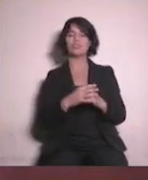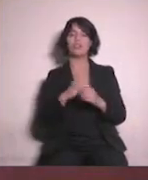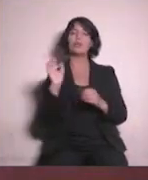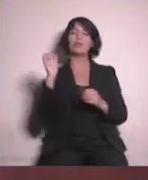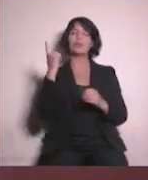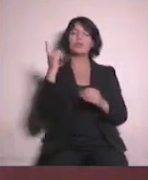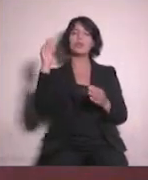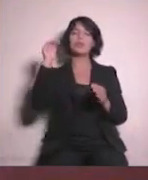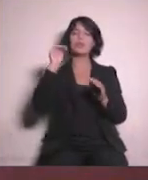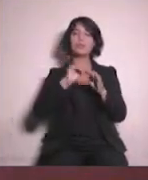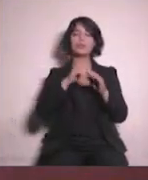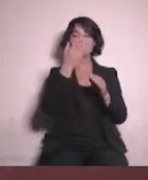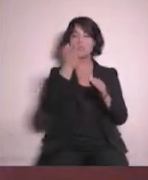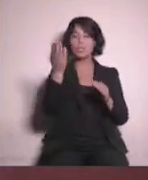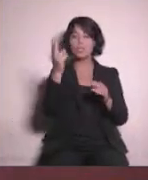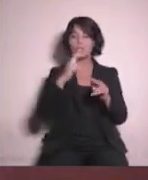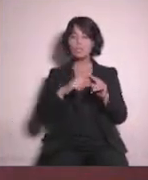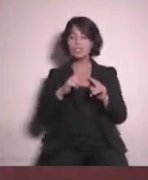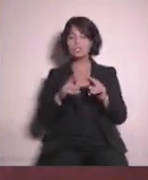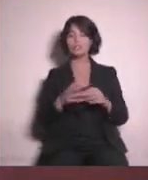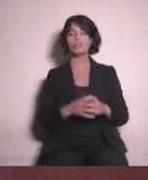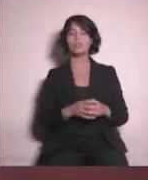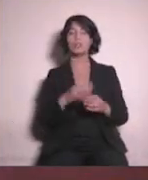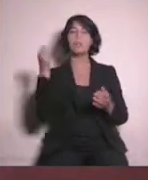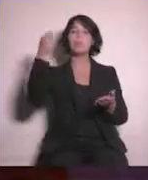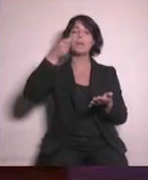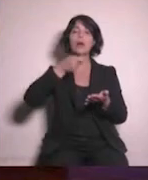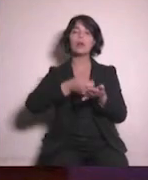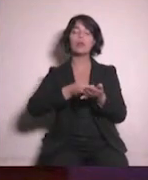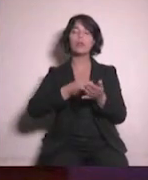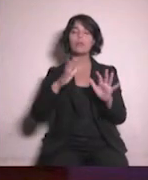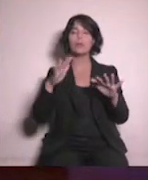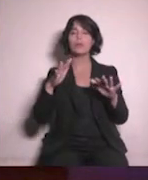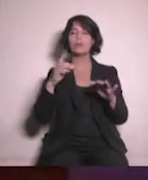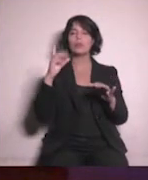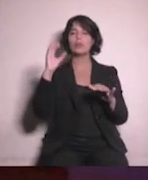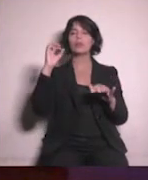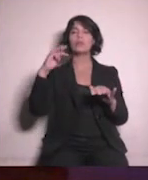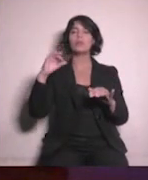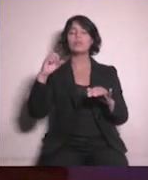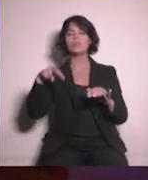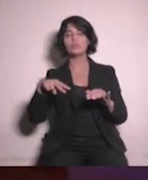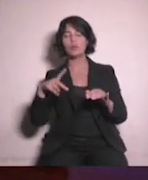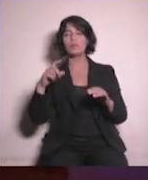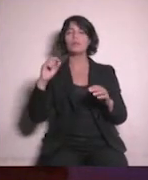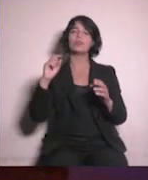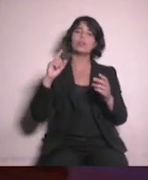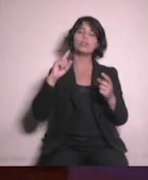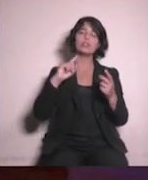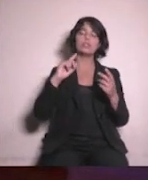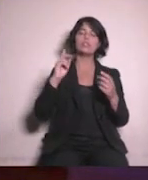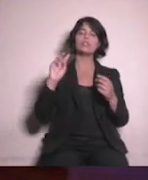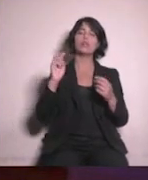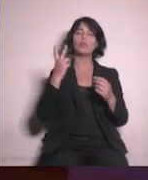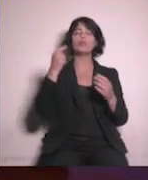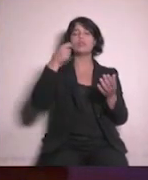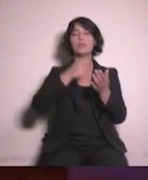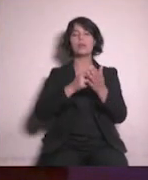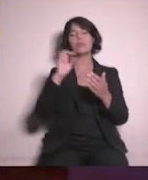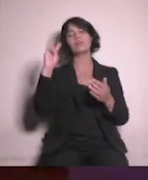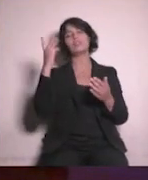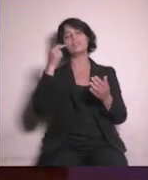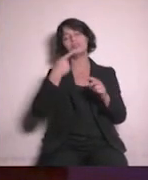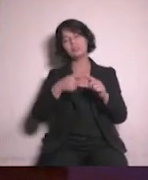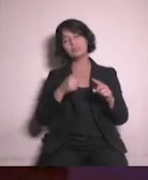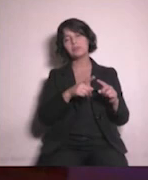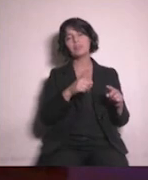por el primer depósito que usted hizo, pagó una cierta comisión, por el segundo otra, por el tercero otra, y entonces